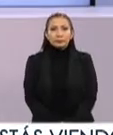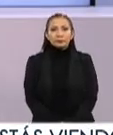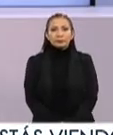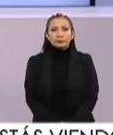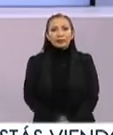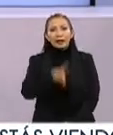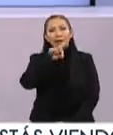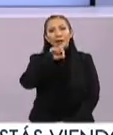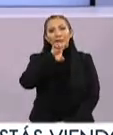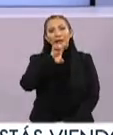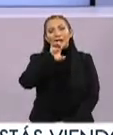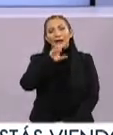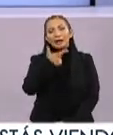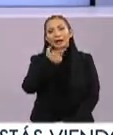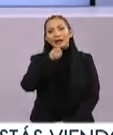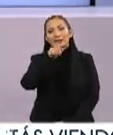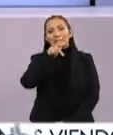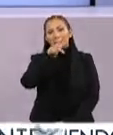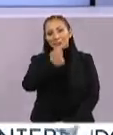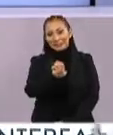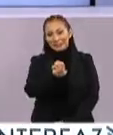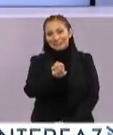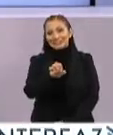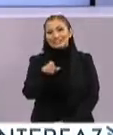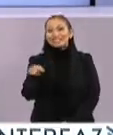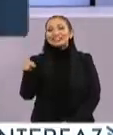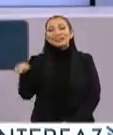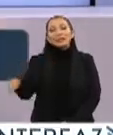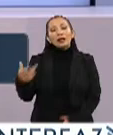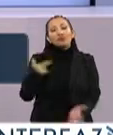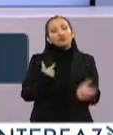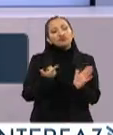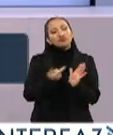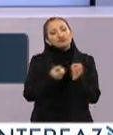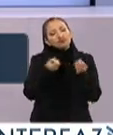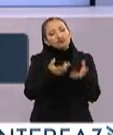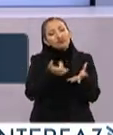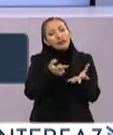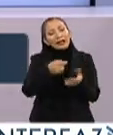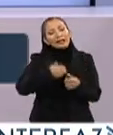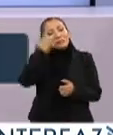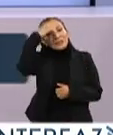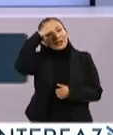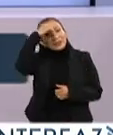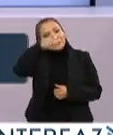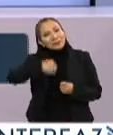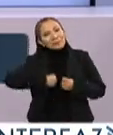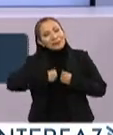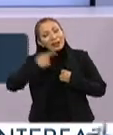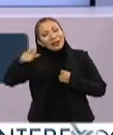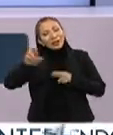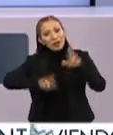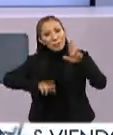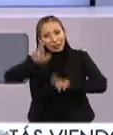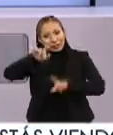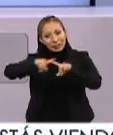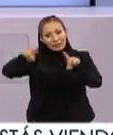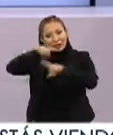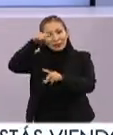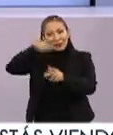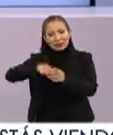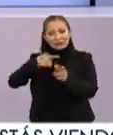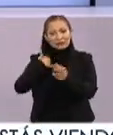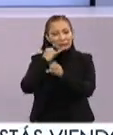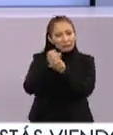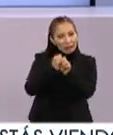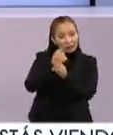La Dirección General de Educación Superior para Profesionales de la Educación nos comparte las vivencias y experiencia de los normalistas en diferentes